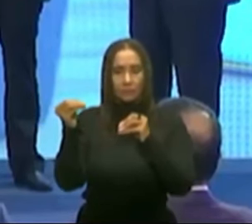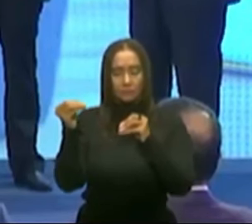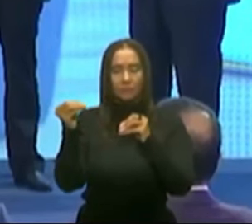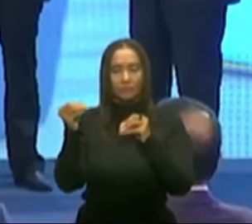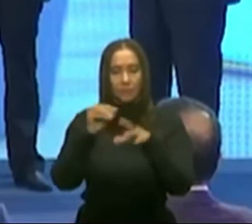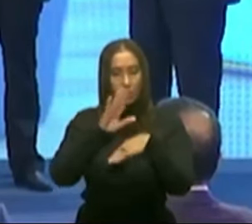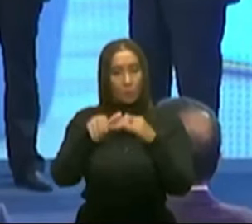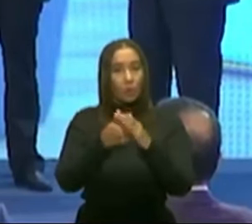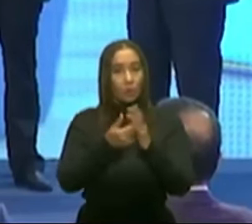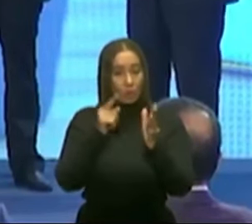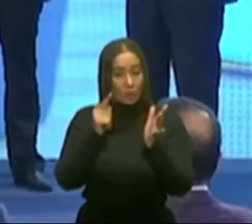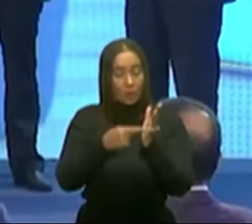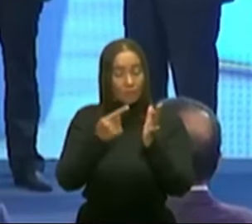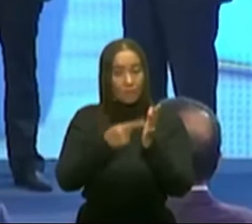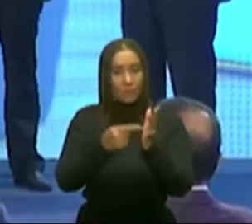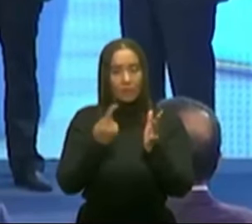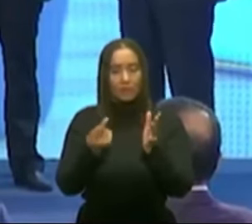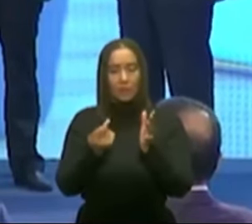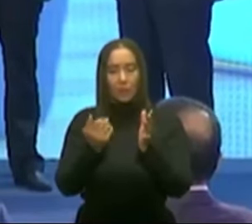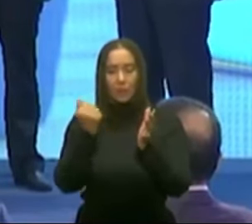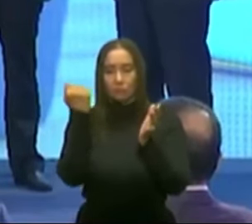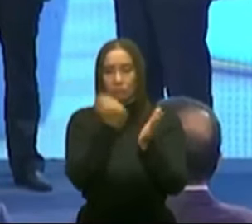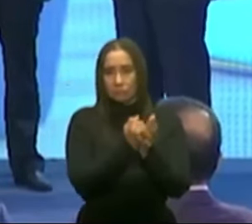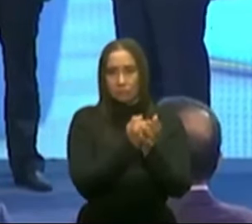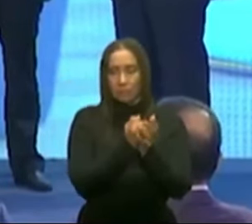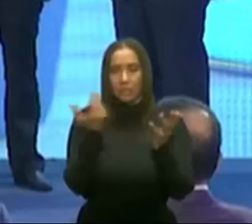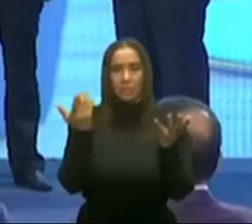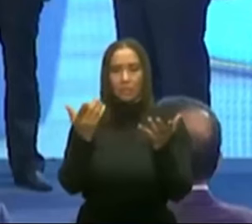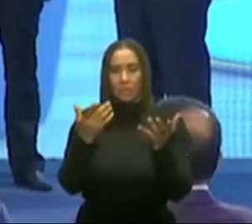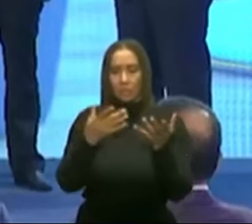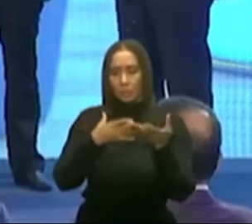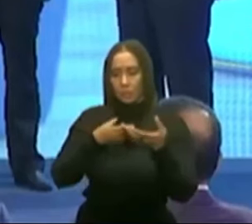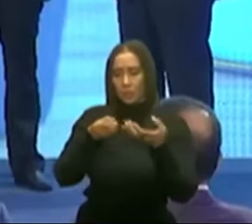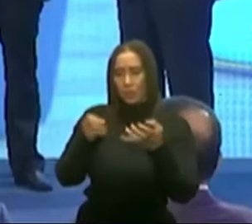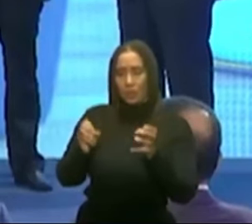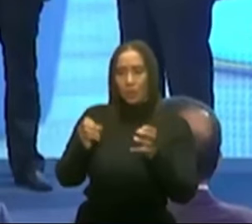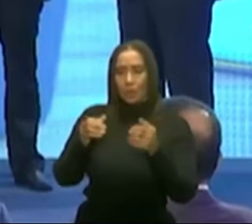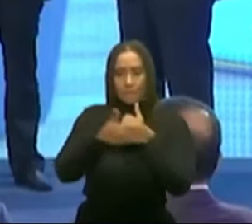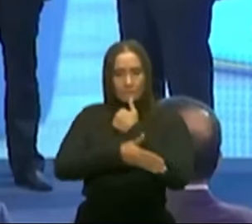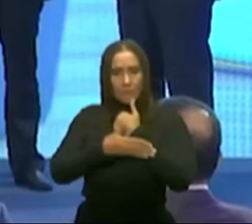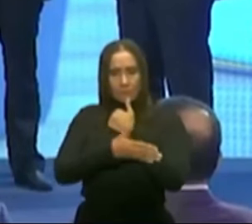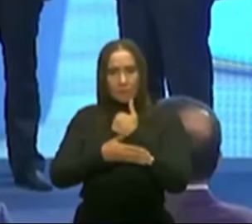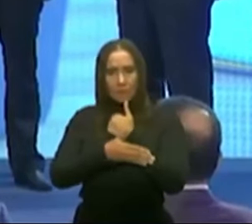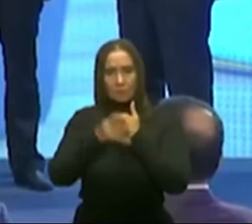han dado, o etiquetar, por ejemplo, en el caso Ucrania-Rusia, periodista